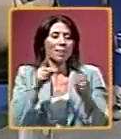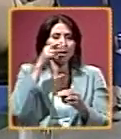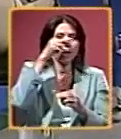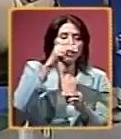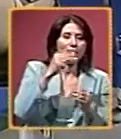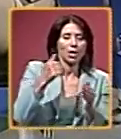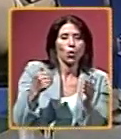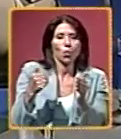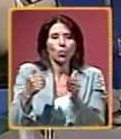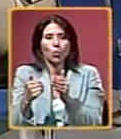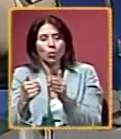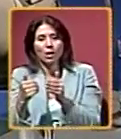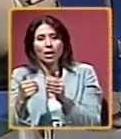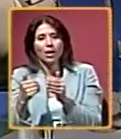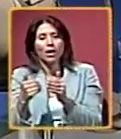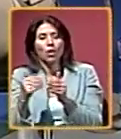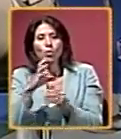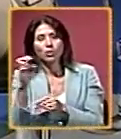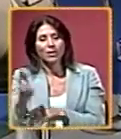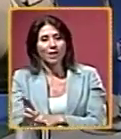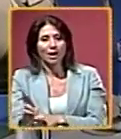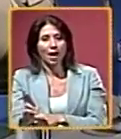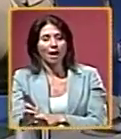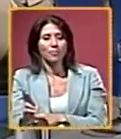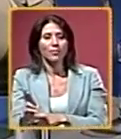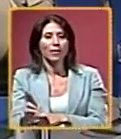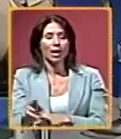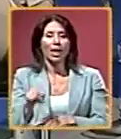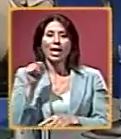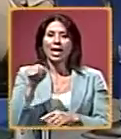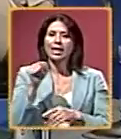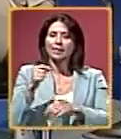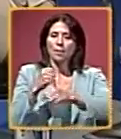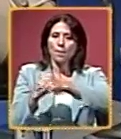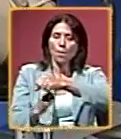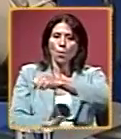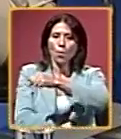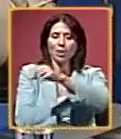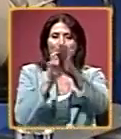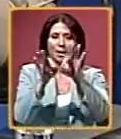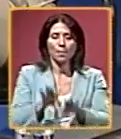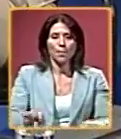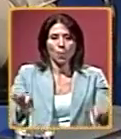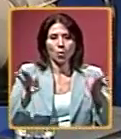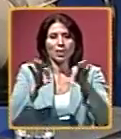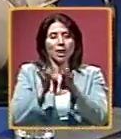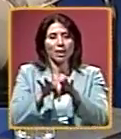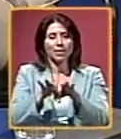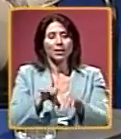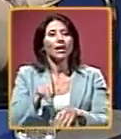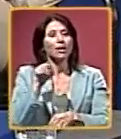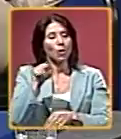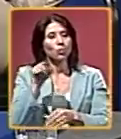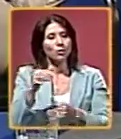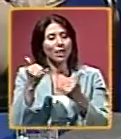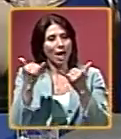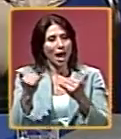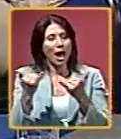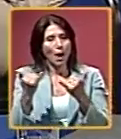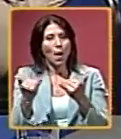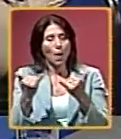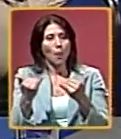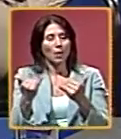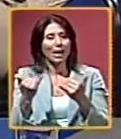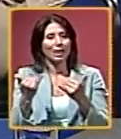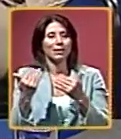México y Costa Rica, ese puente importante que usted está cargando bajo sus